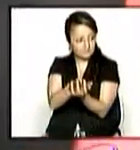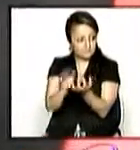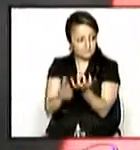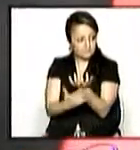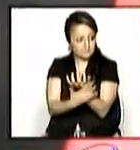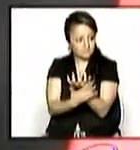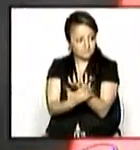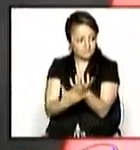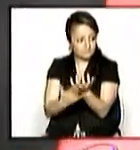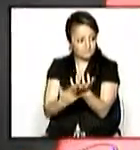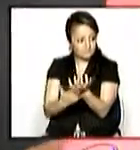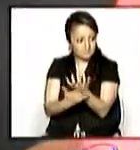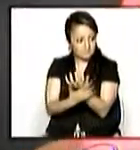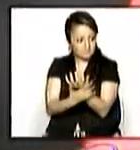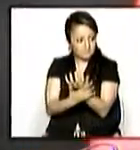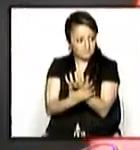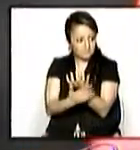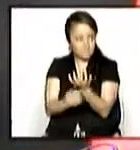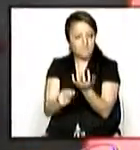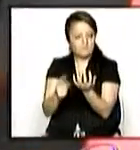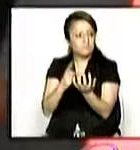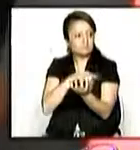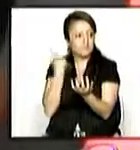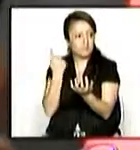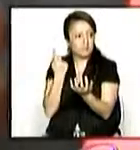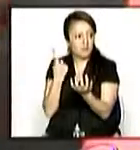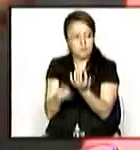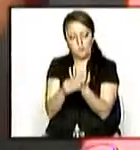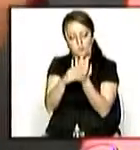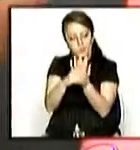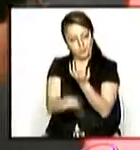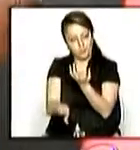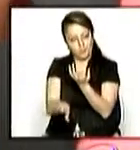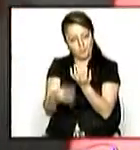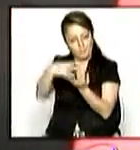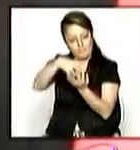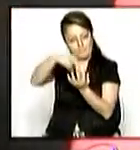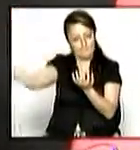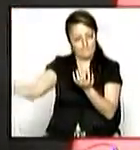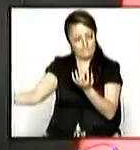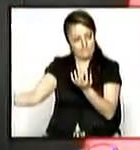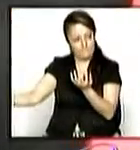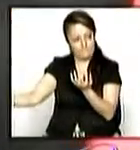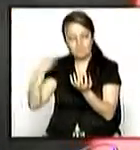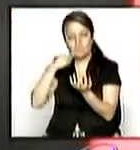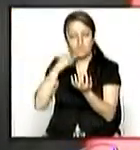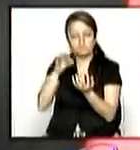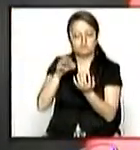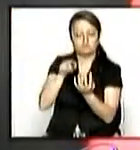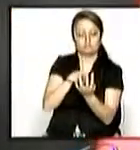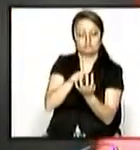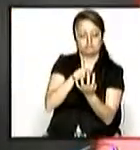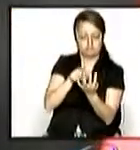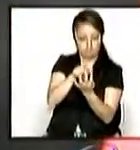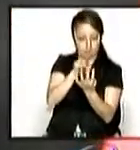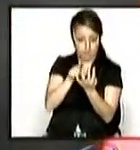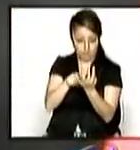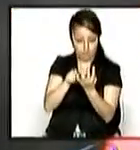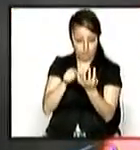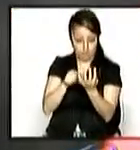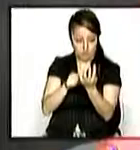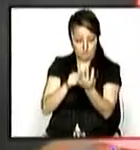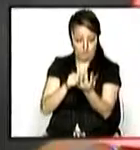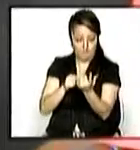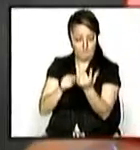nos faltó el otro diente que se perdió, o el molar, o como lo quieran llamar. Si estos dientes están completamente sanos, pues no los vamos a